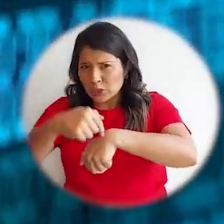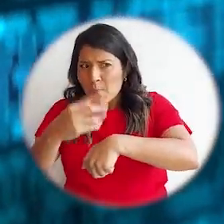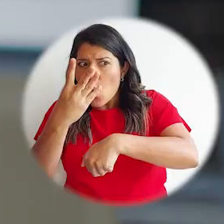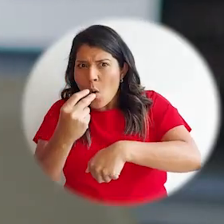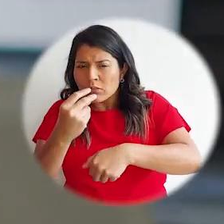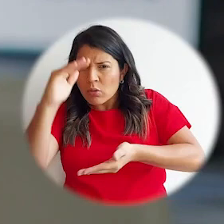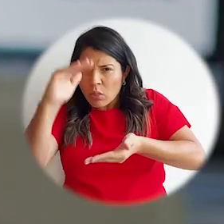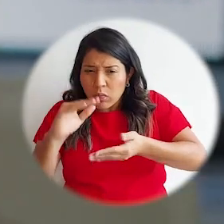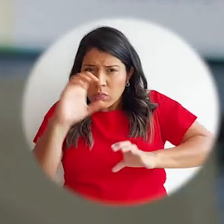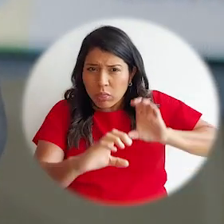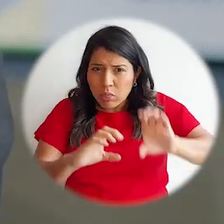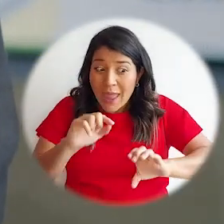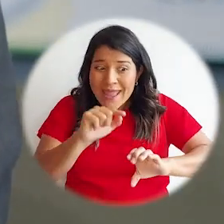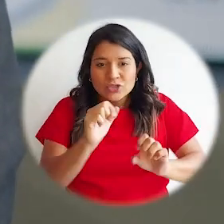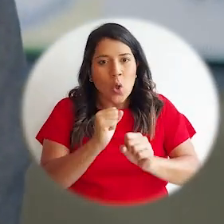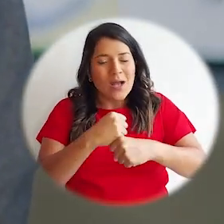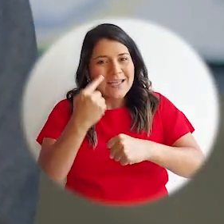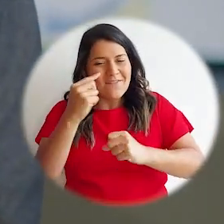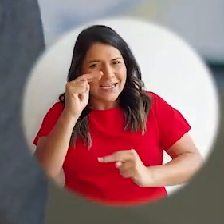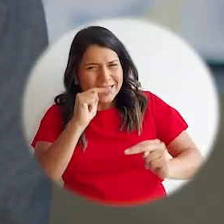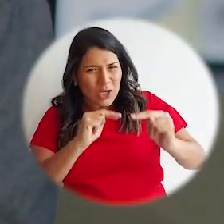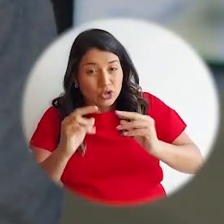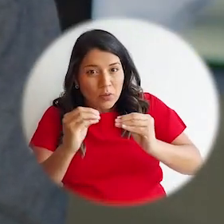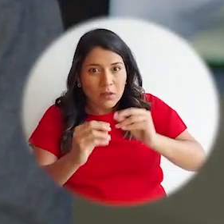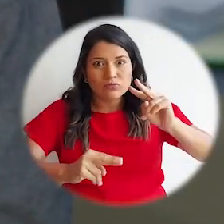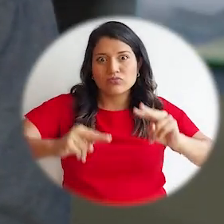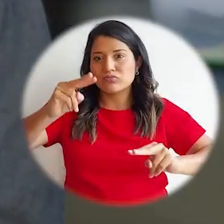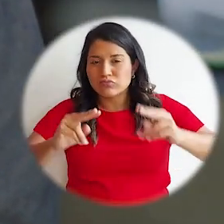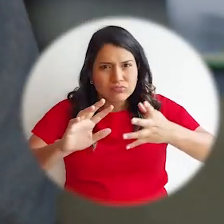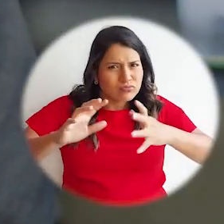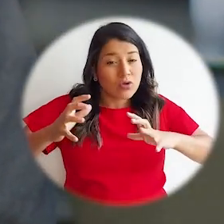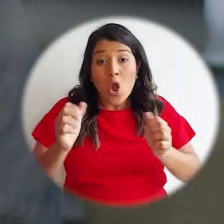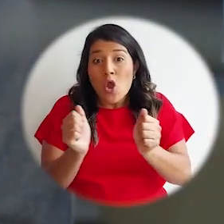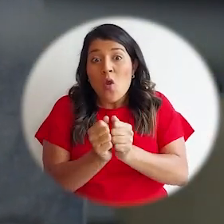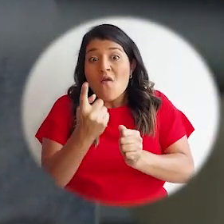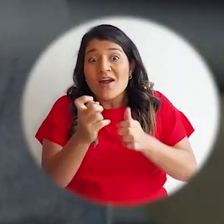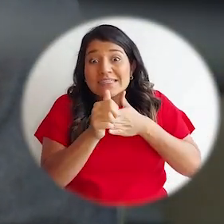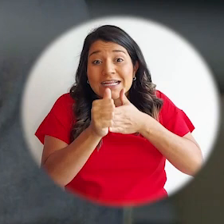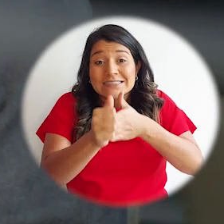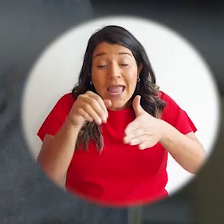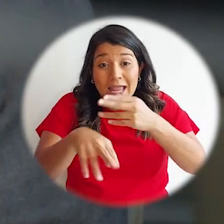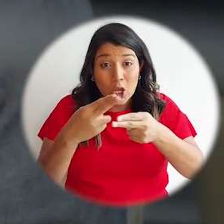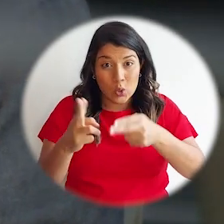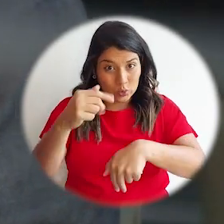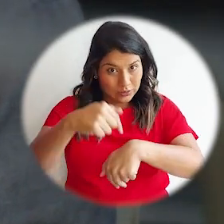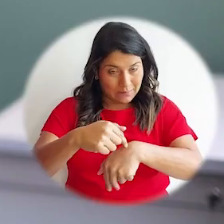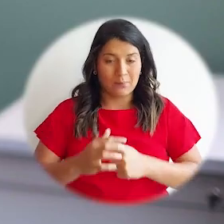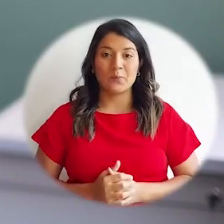estímulos monetarios se ha reflejado en mercados mucho más volátiles y de cierta forma exuberantes, con falta de dirección en el corto